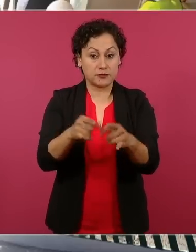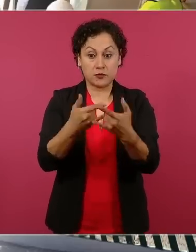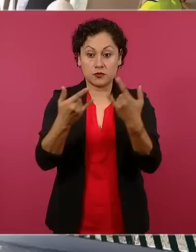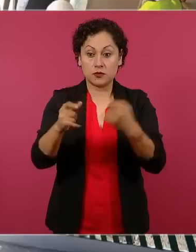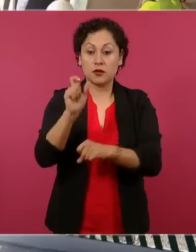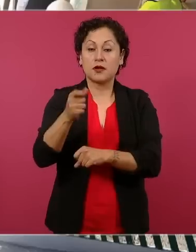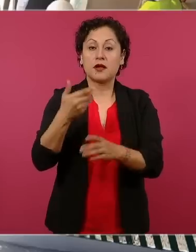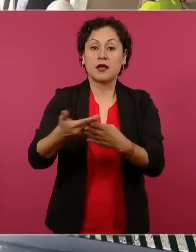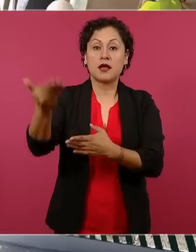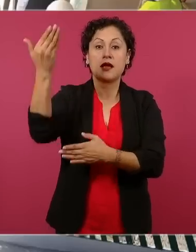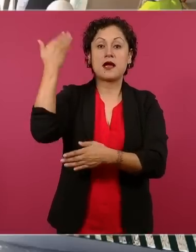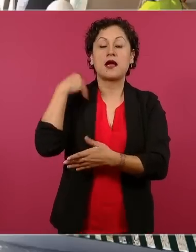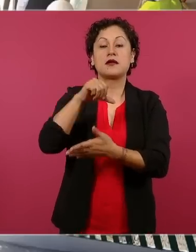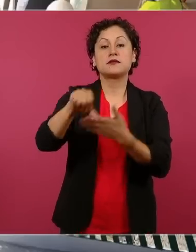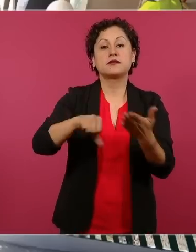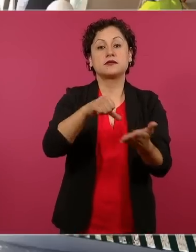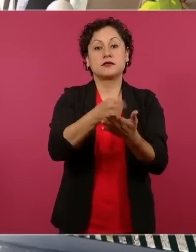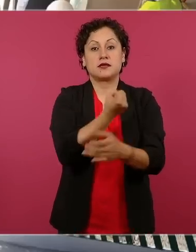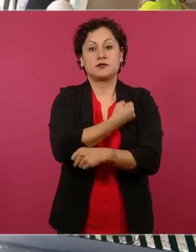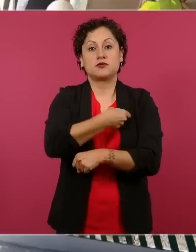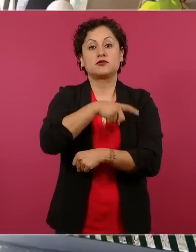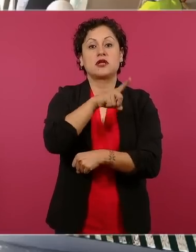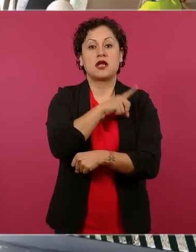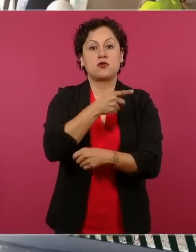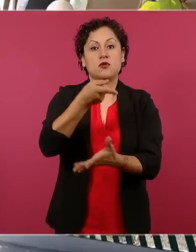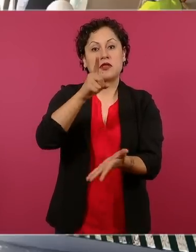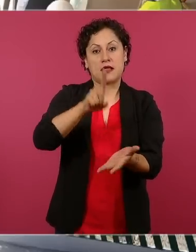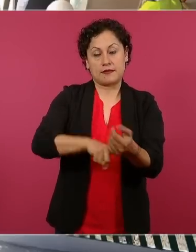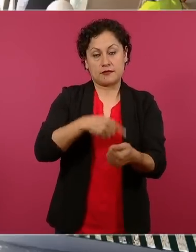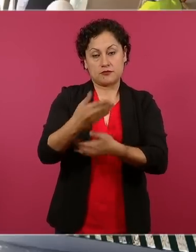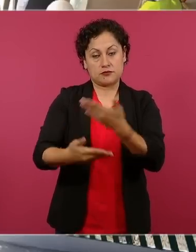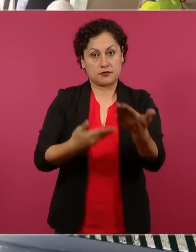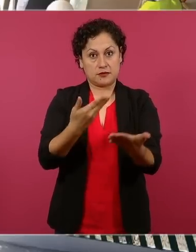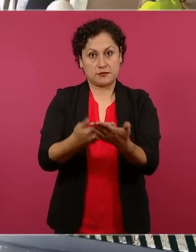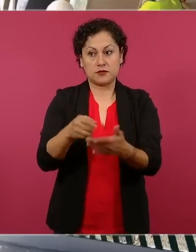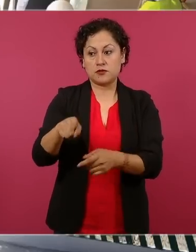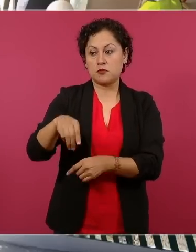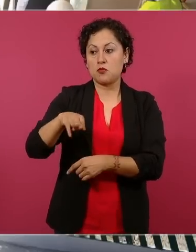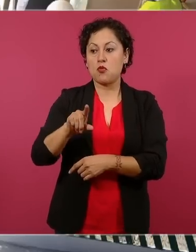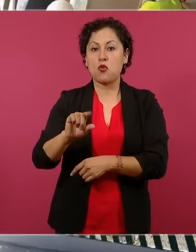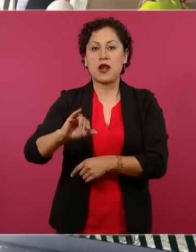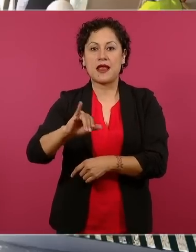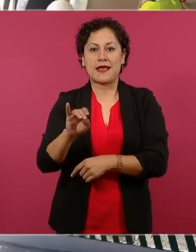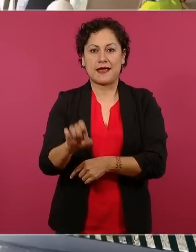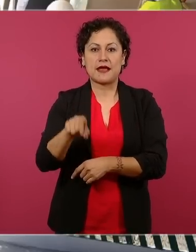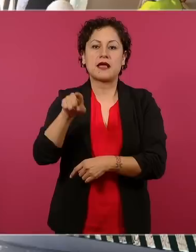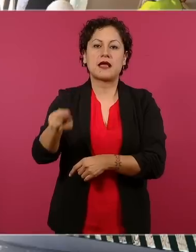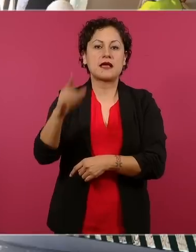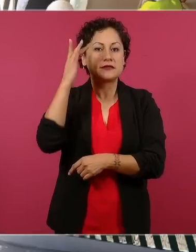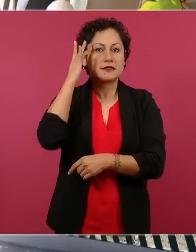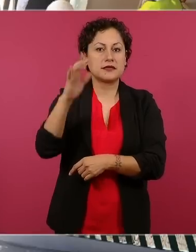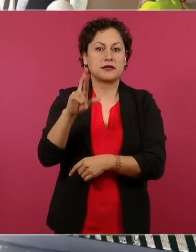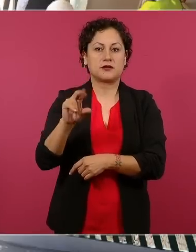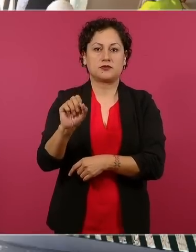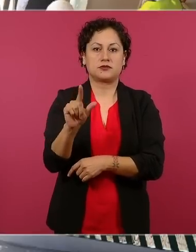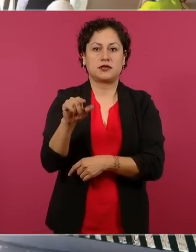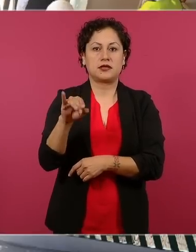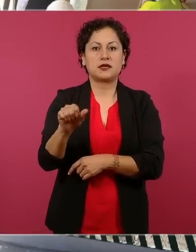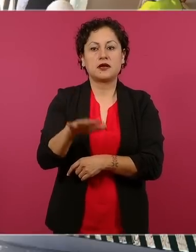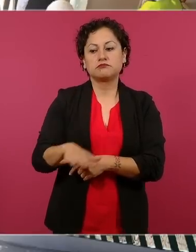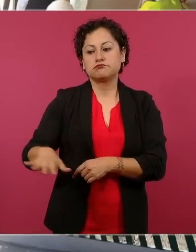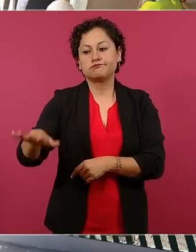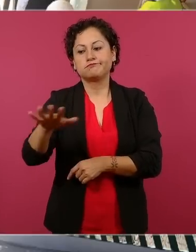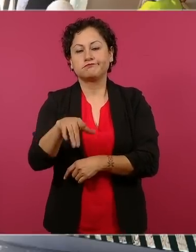centro de salud con servicios ampliados en Mulegé, en Santa Rosalía, para ser más precisos, una zona